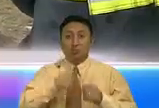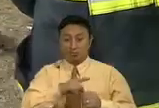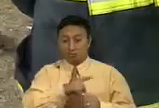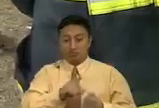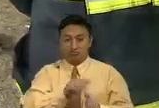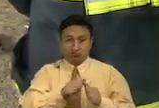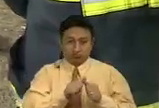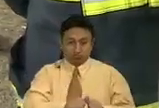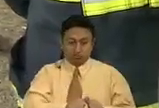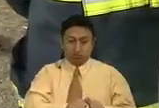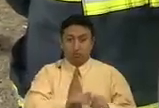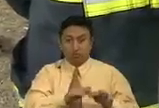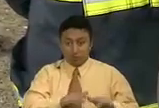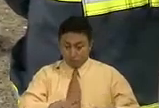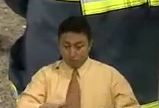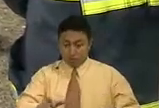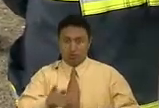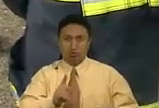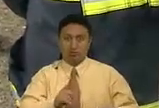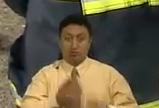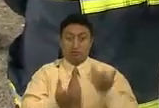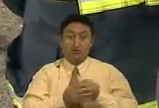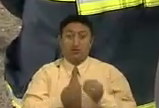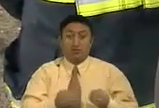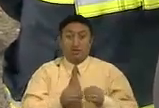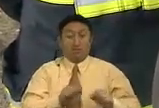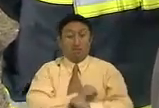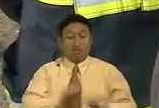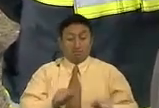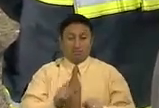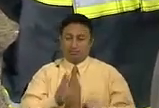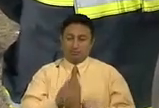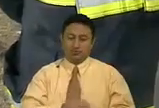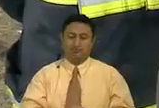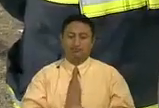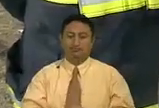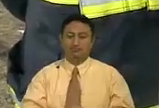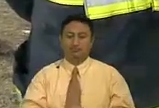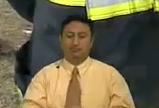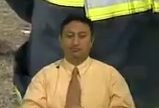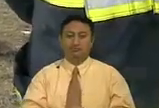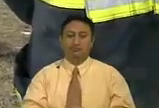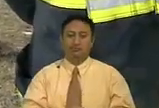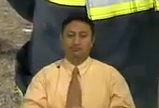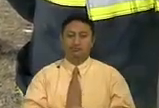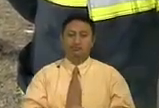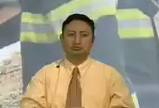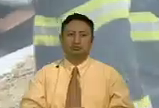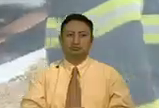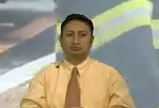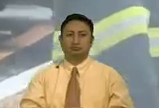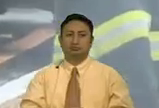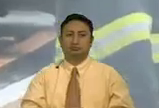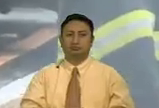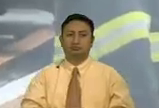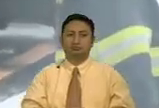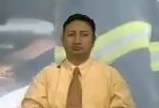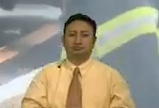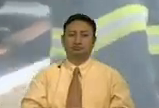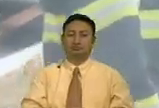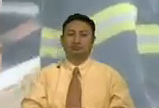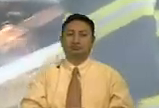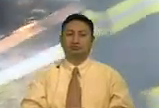se encuentre regándose y no exista peligro alguno para la vía y algún otro vehículo. A miembros de organismos